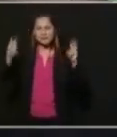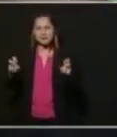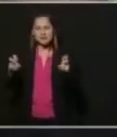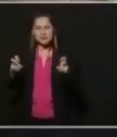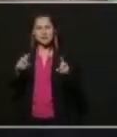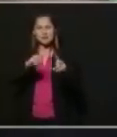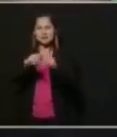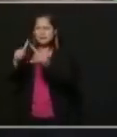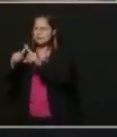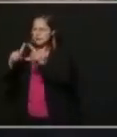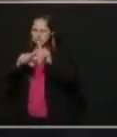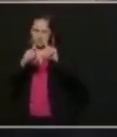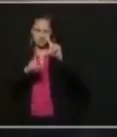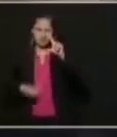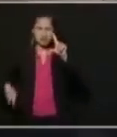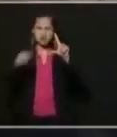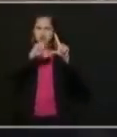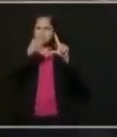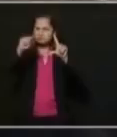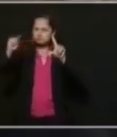México.